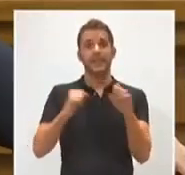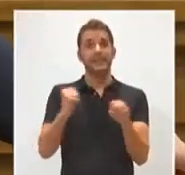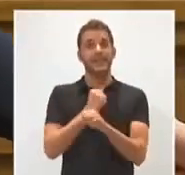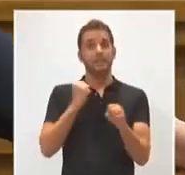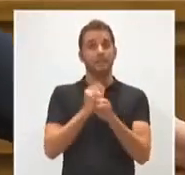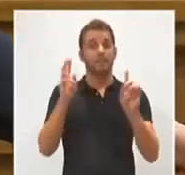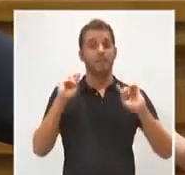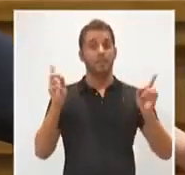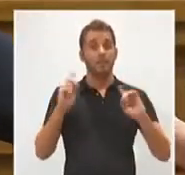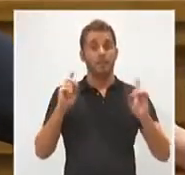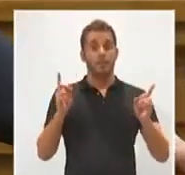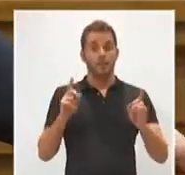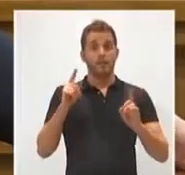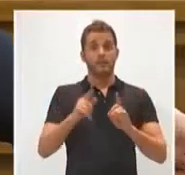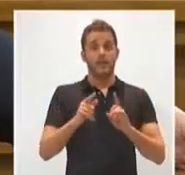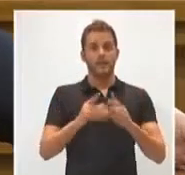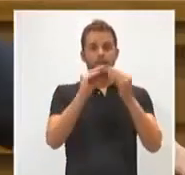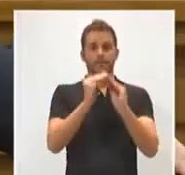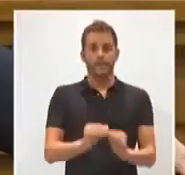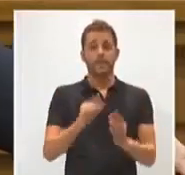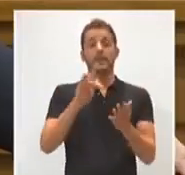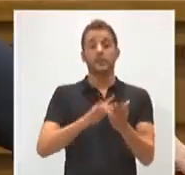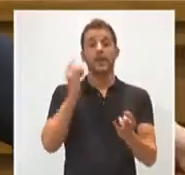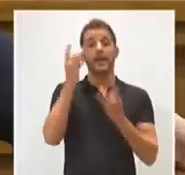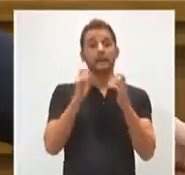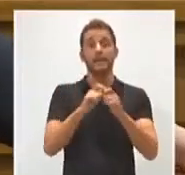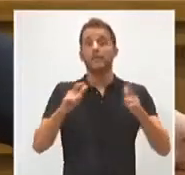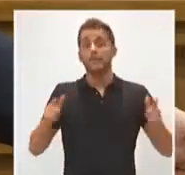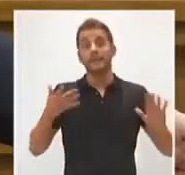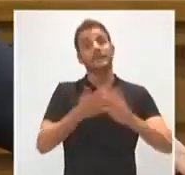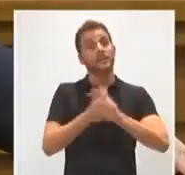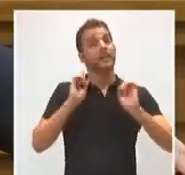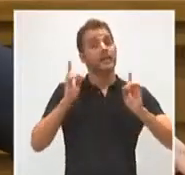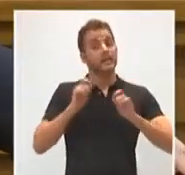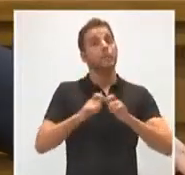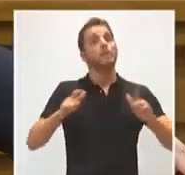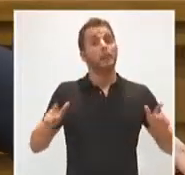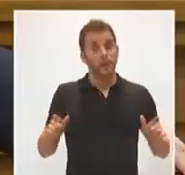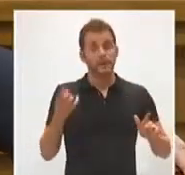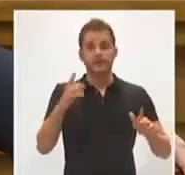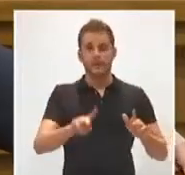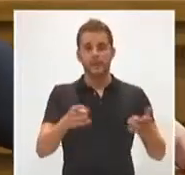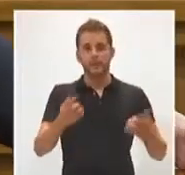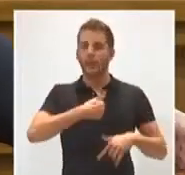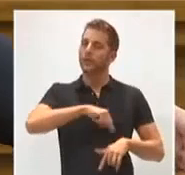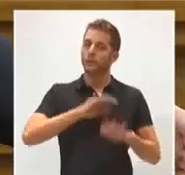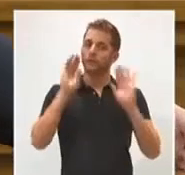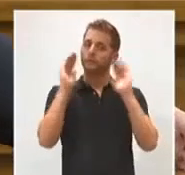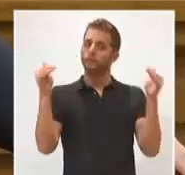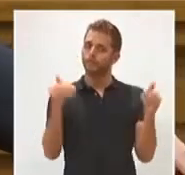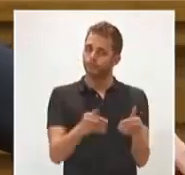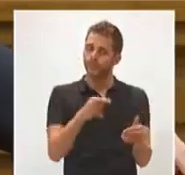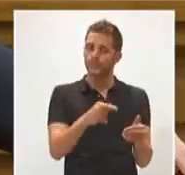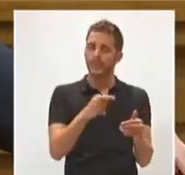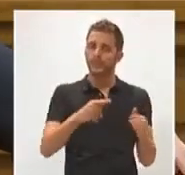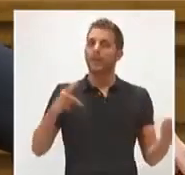evidentemente el riesgo es mayor cuanto crece más la actividad y por eso no podemos dejar en este empeño que nos soliviantan todos